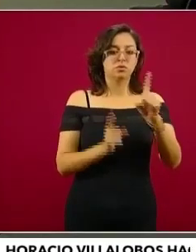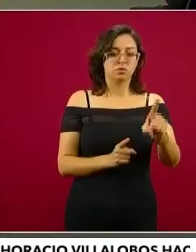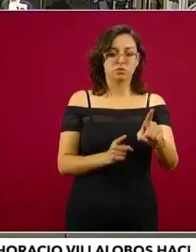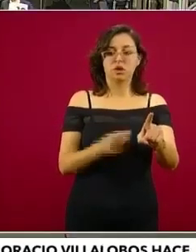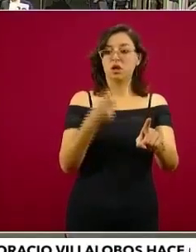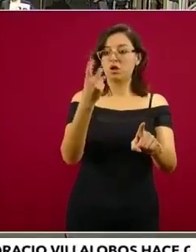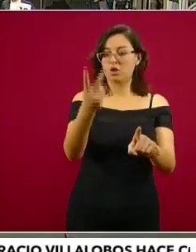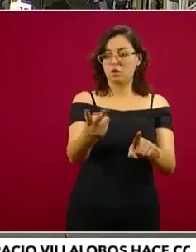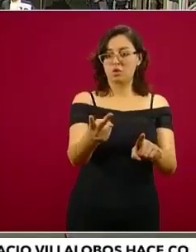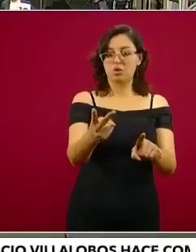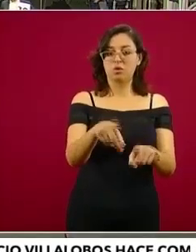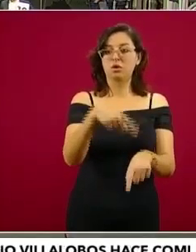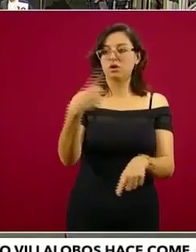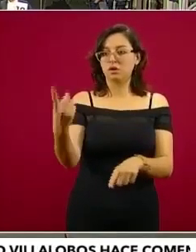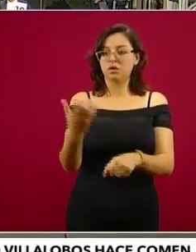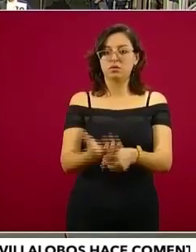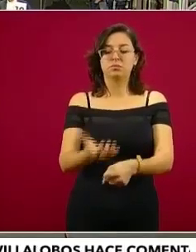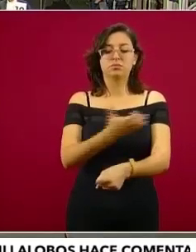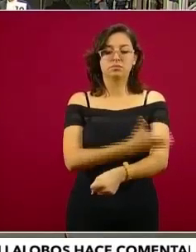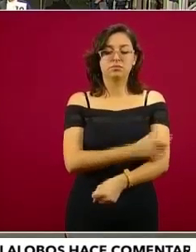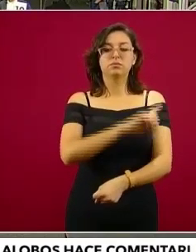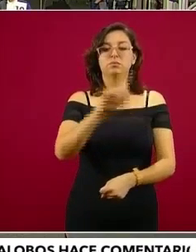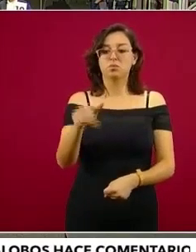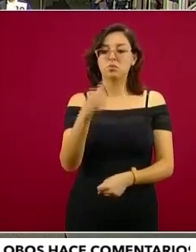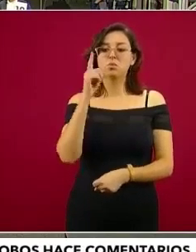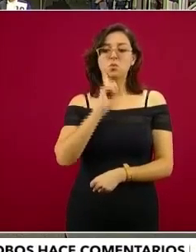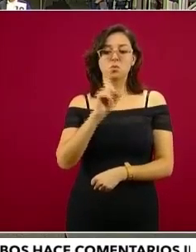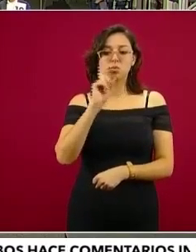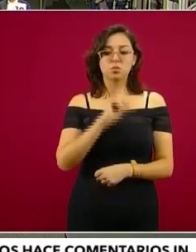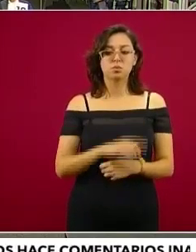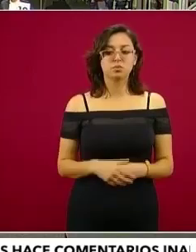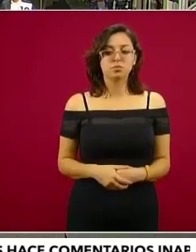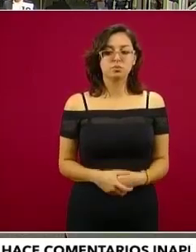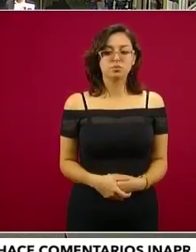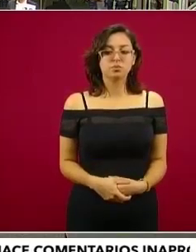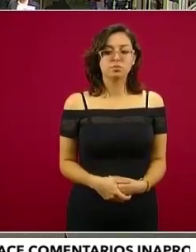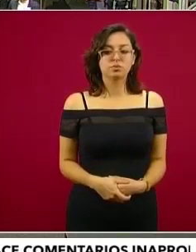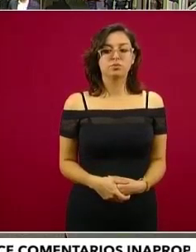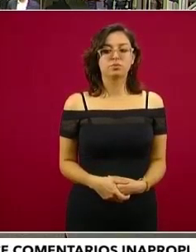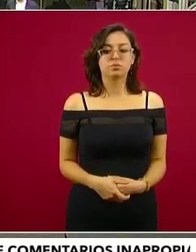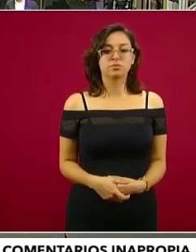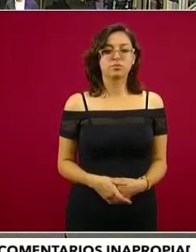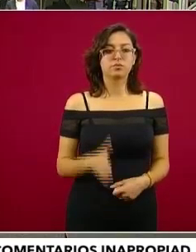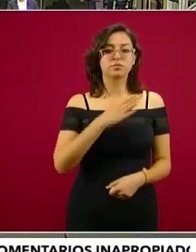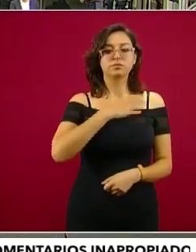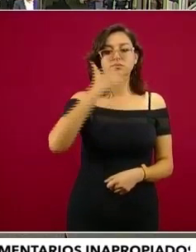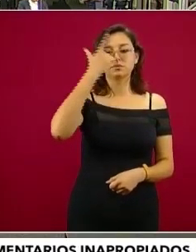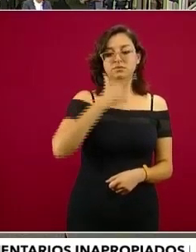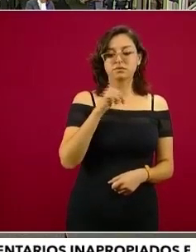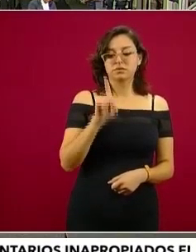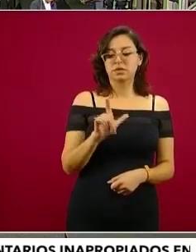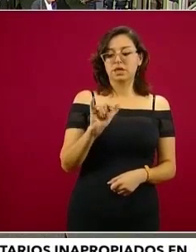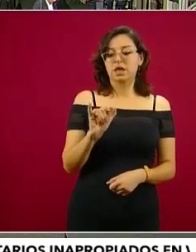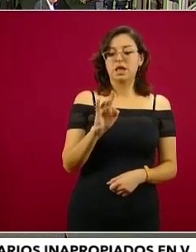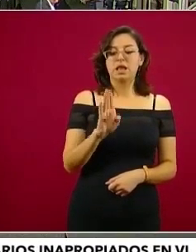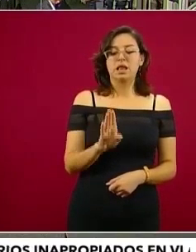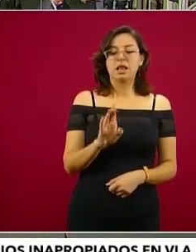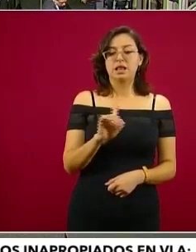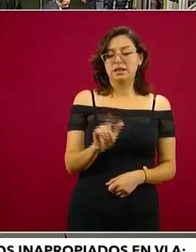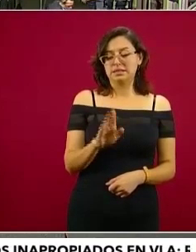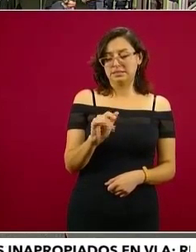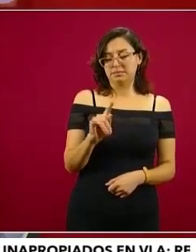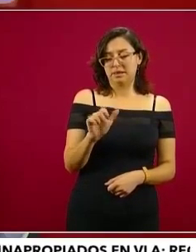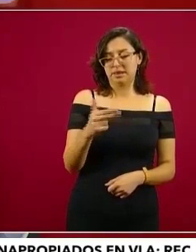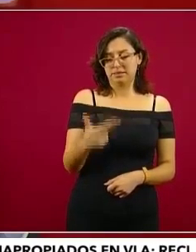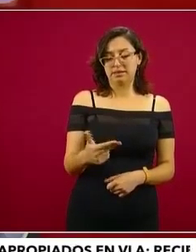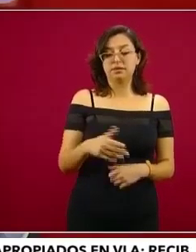2 compañeros, el compañero y si nos da tiempo la compañera. Buenas noches, Lisbeth Álvarez, del diario Basta, del Grupo Cantón. Mi pregunta